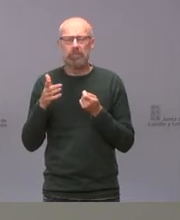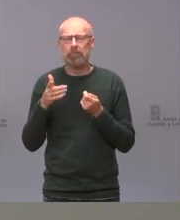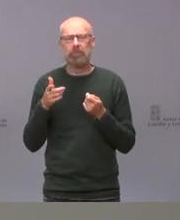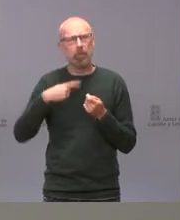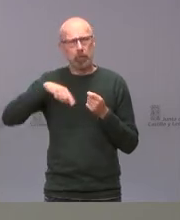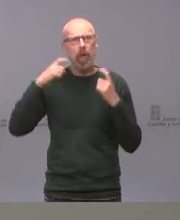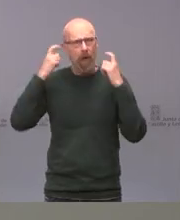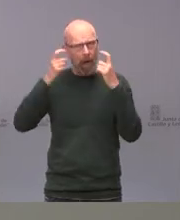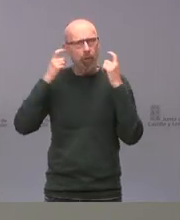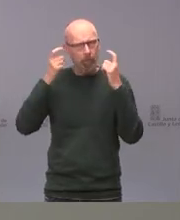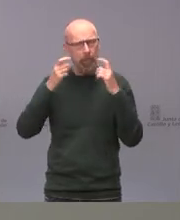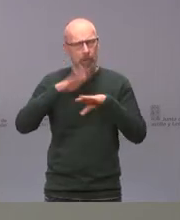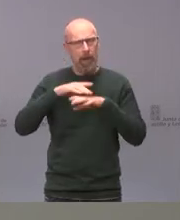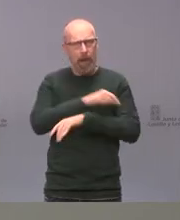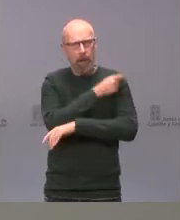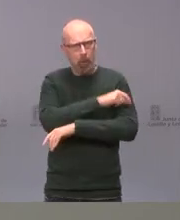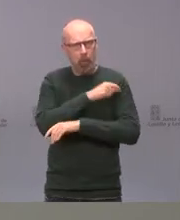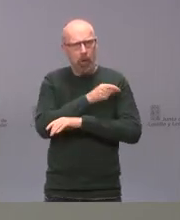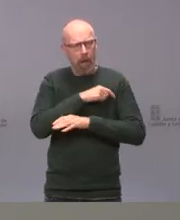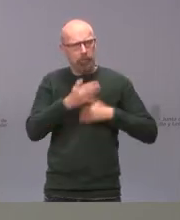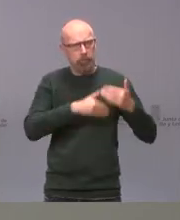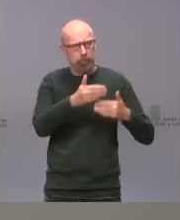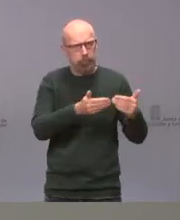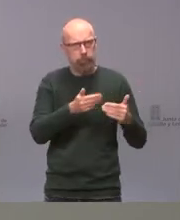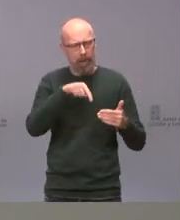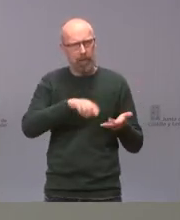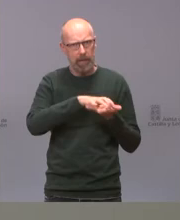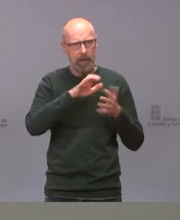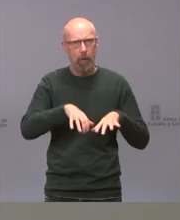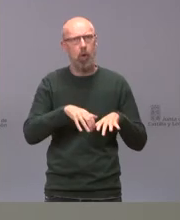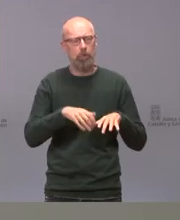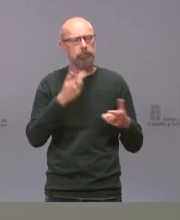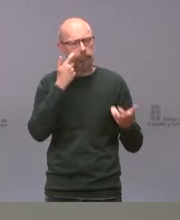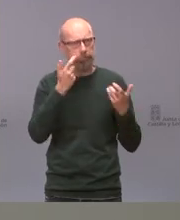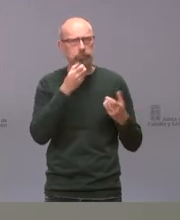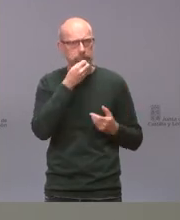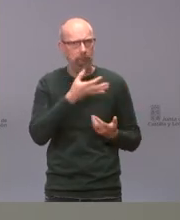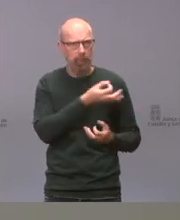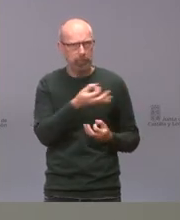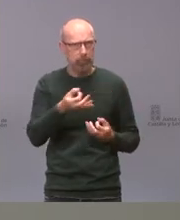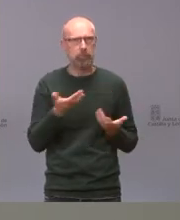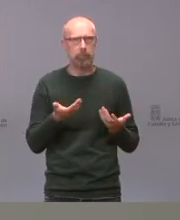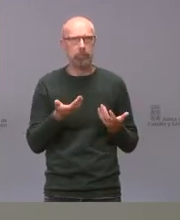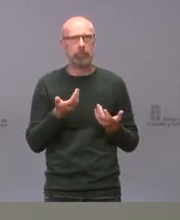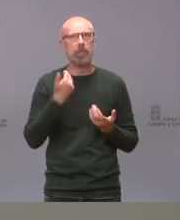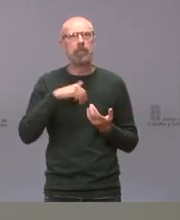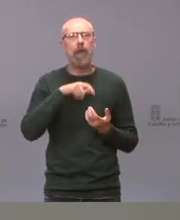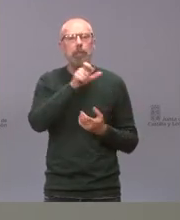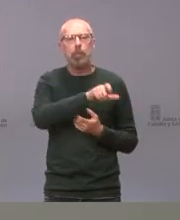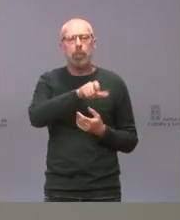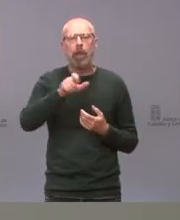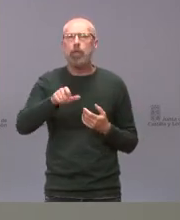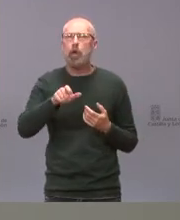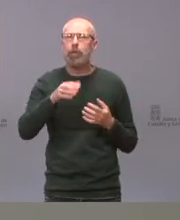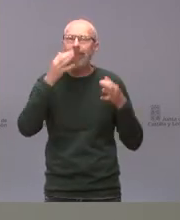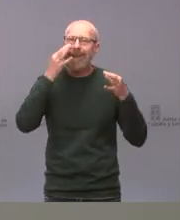haciendo en la vacunación en esta comunidad autónoma, que yo creo que es espectacular porque tenemos a la población con mayor